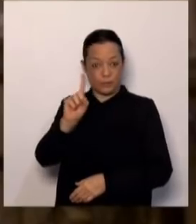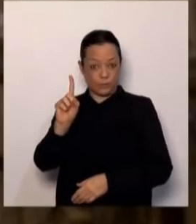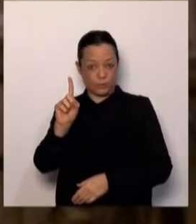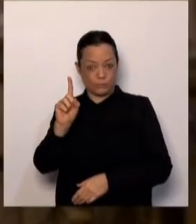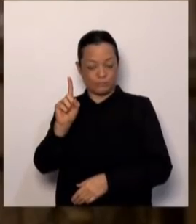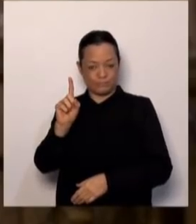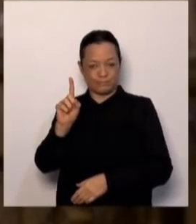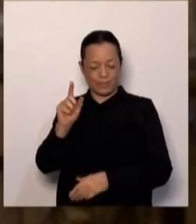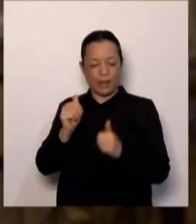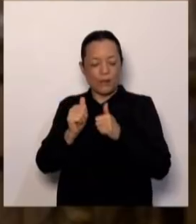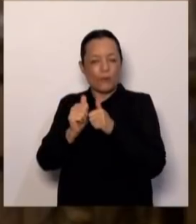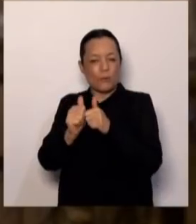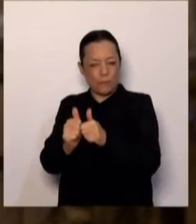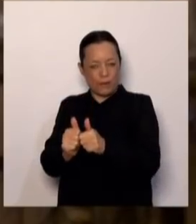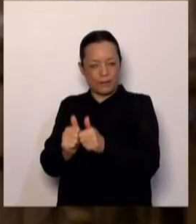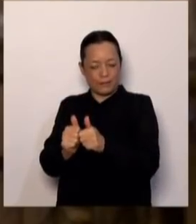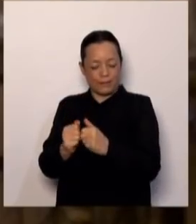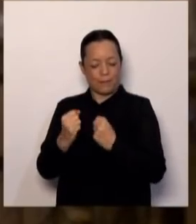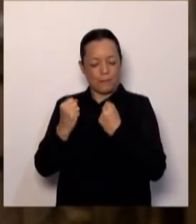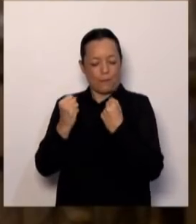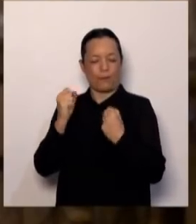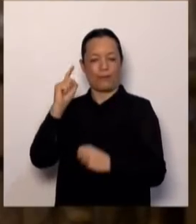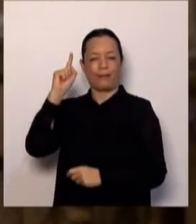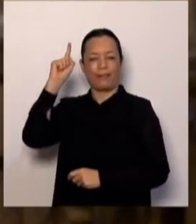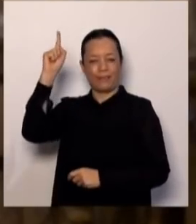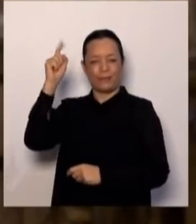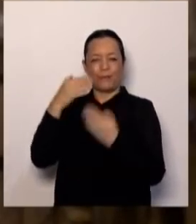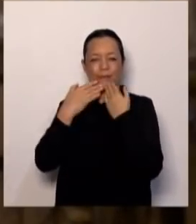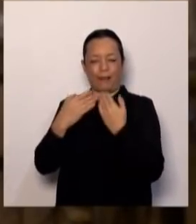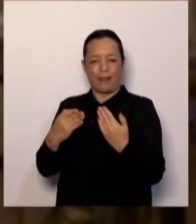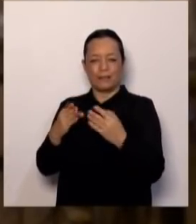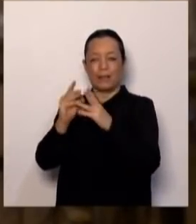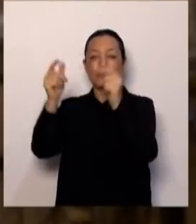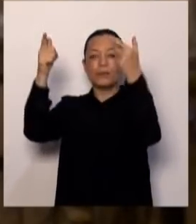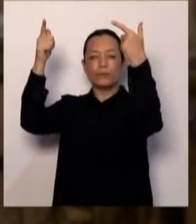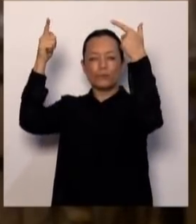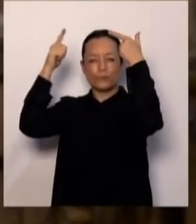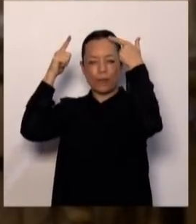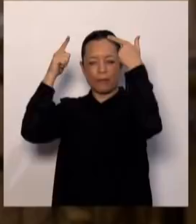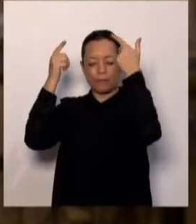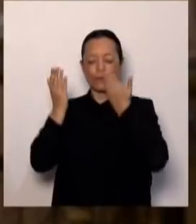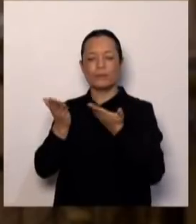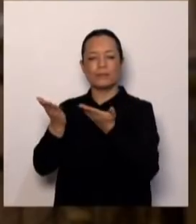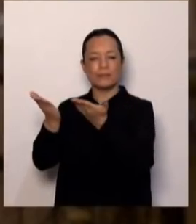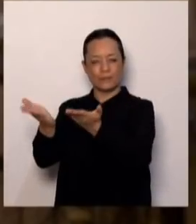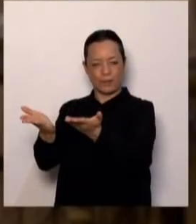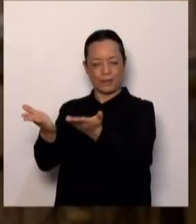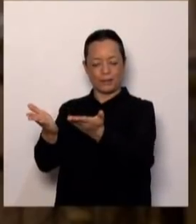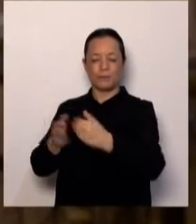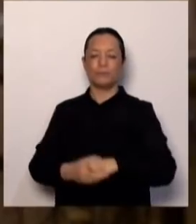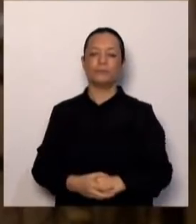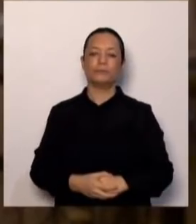sino acompañada de poder, de la acción del Espíritu Santo y de toda clase de